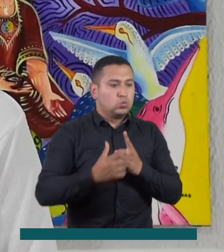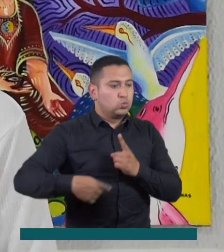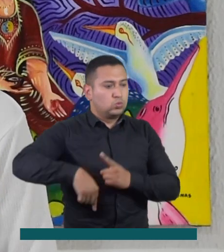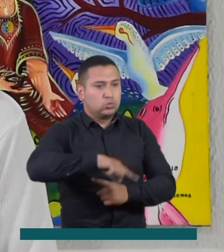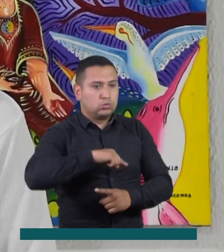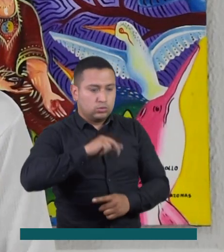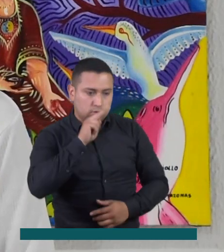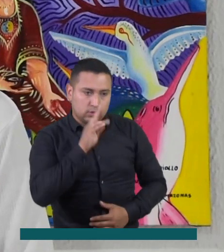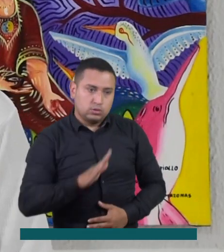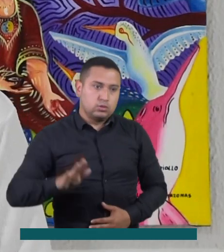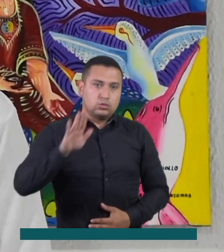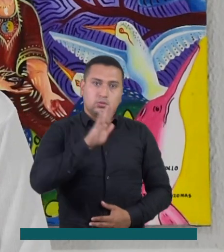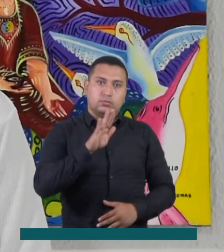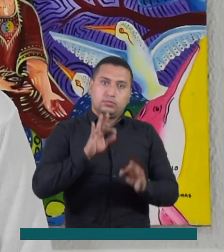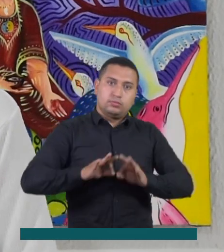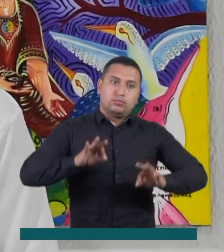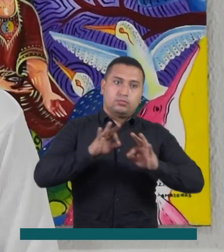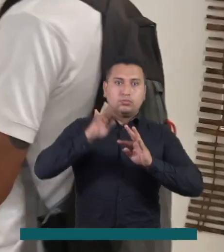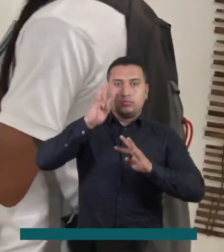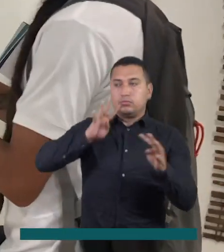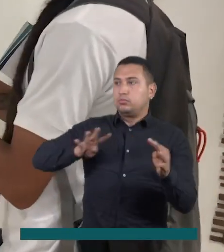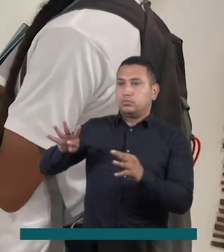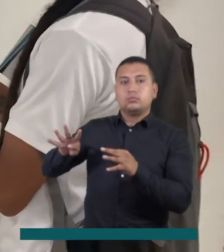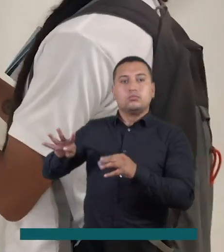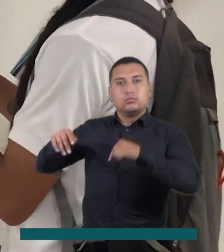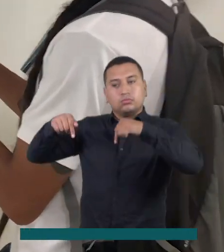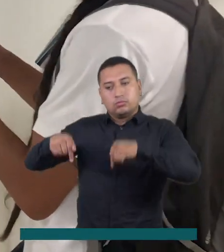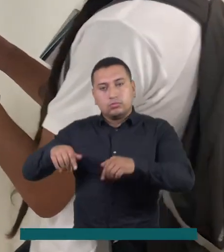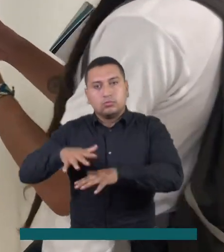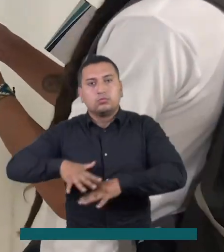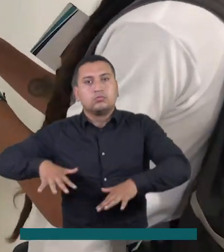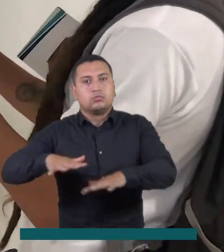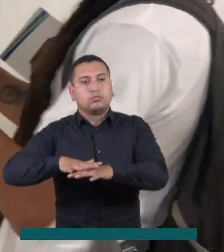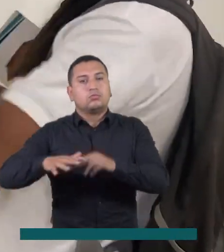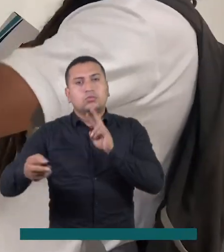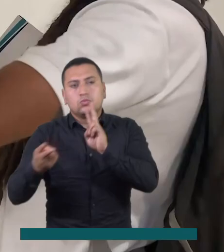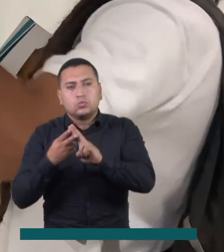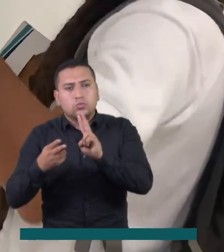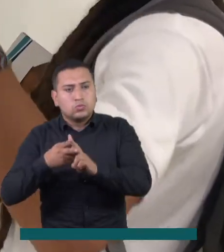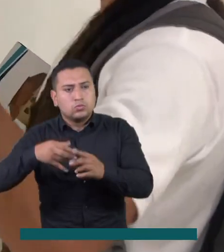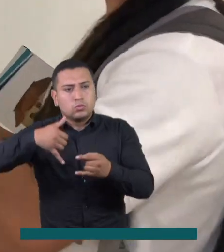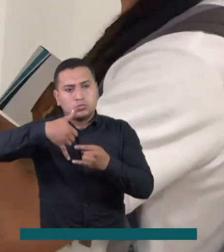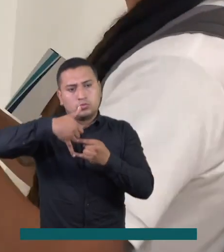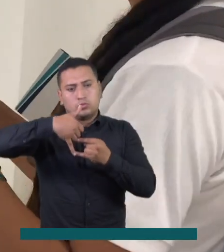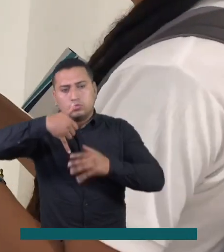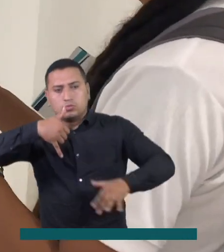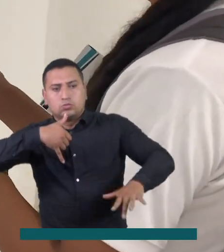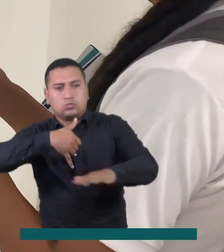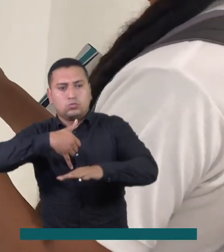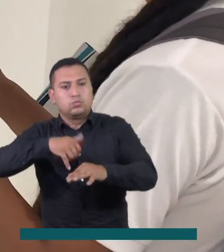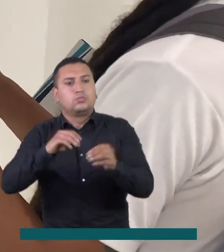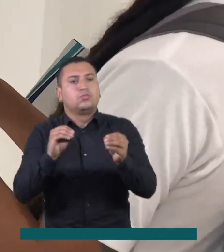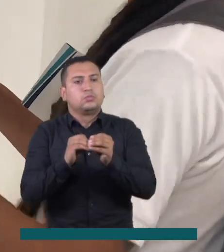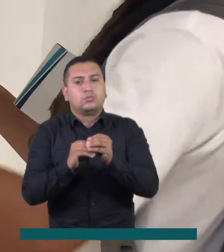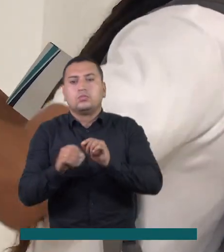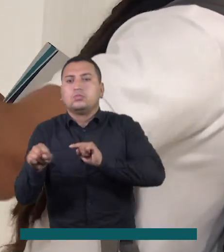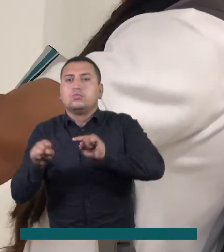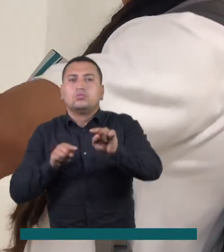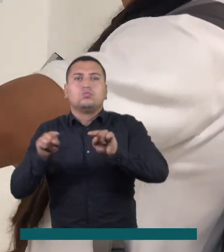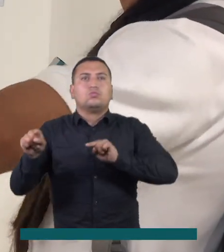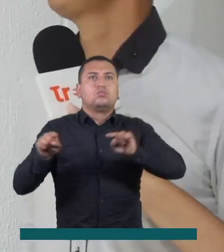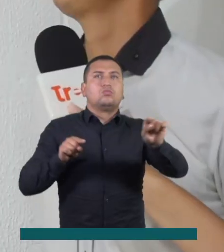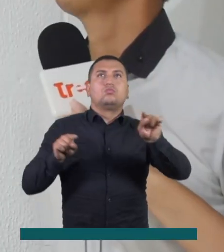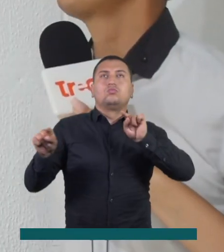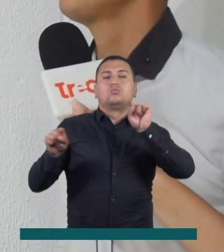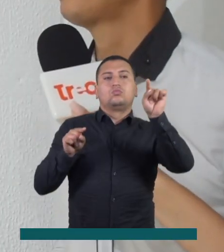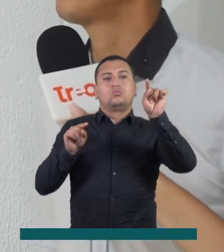y es muy importante poder tenerla aquí, no solo conocer lo que vivimos acá en el Guainía sino en todo el territorio nacional que es tan diverso.